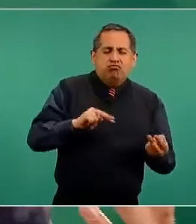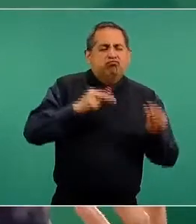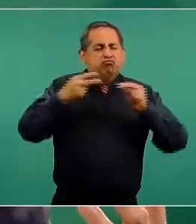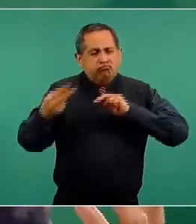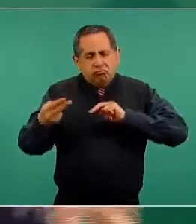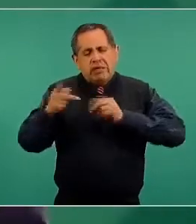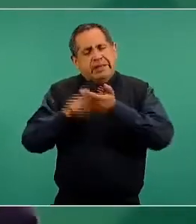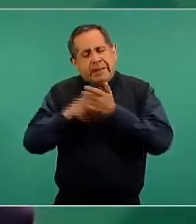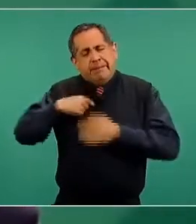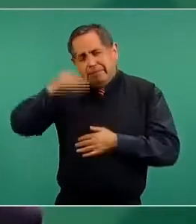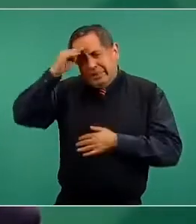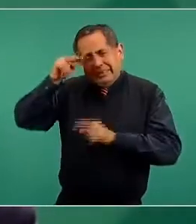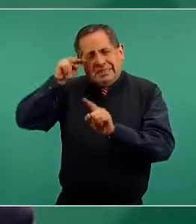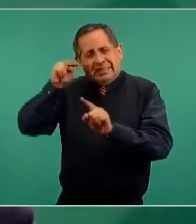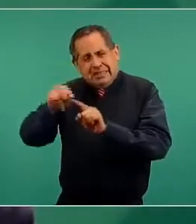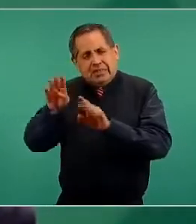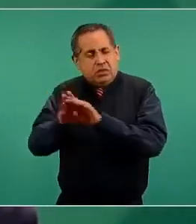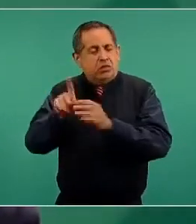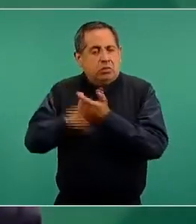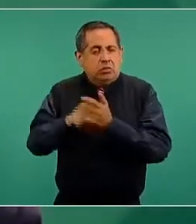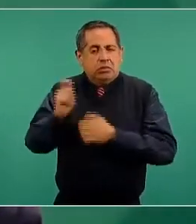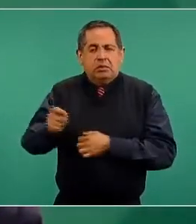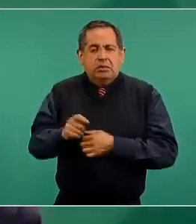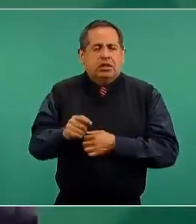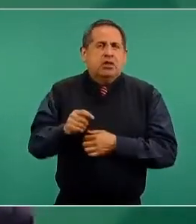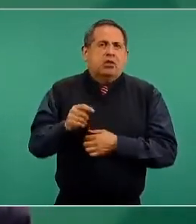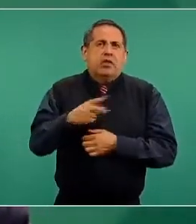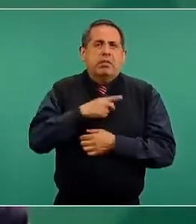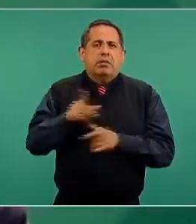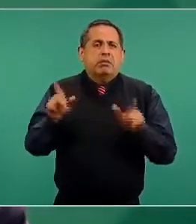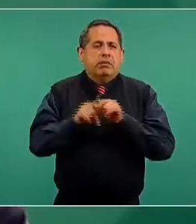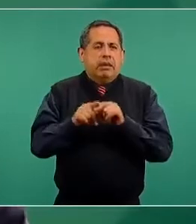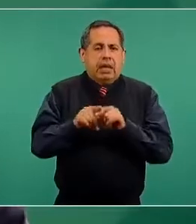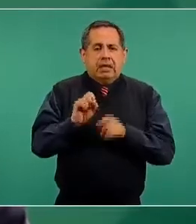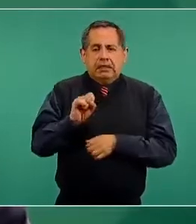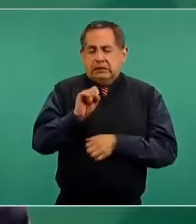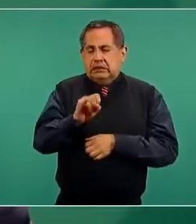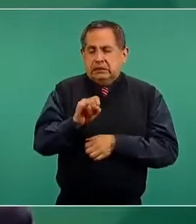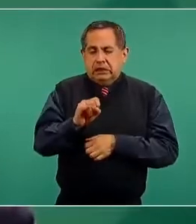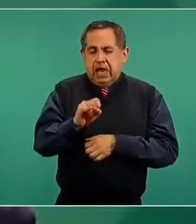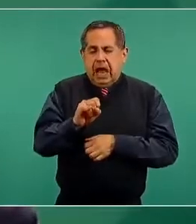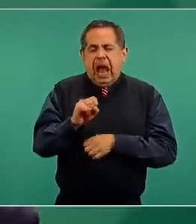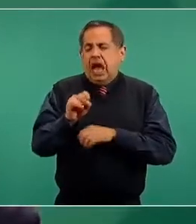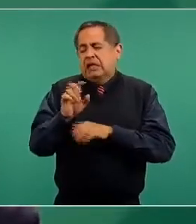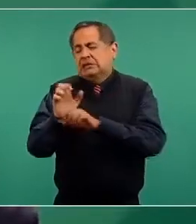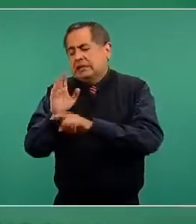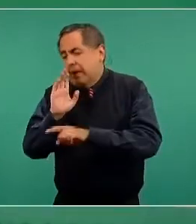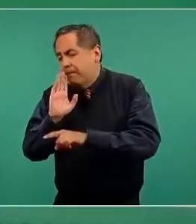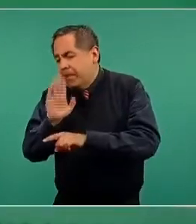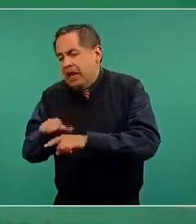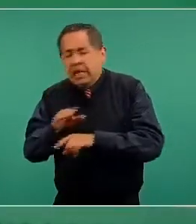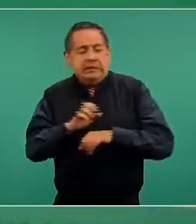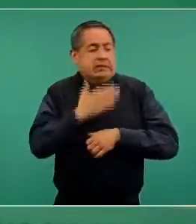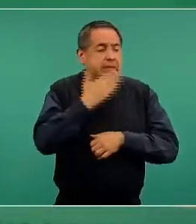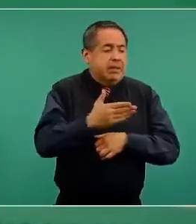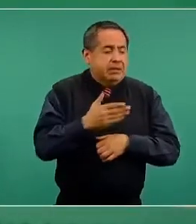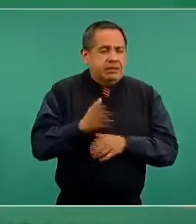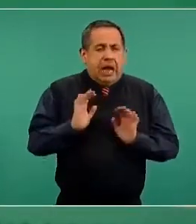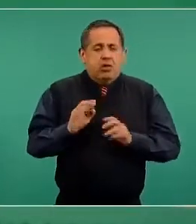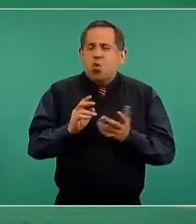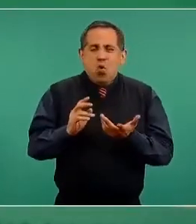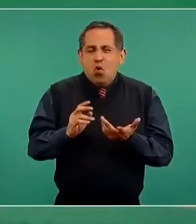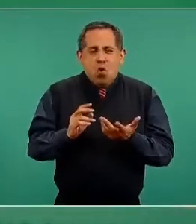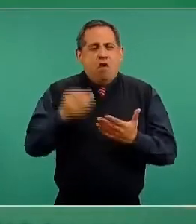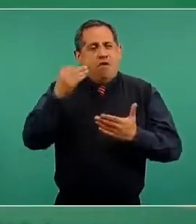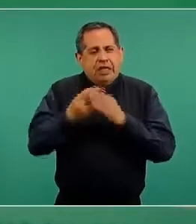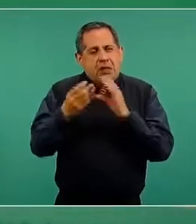de vista, porque si no, sobresimplificamos, tenemos una visión de muy corto alcance sobre pequeños elementos